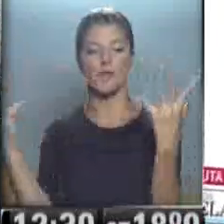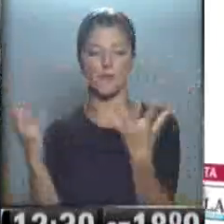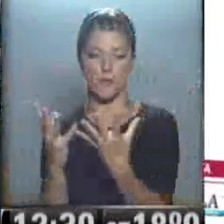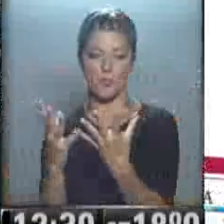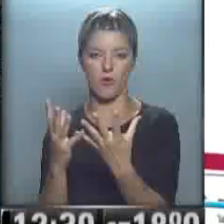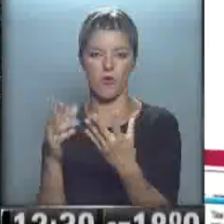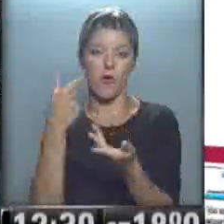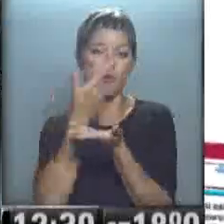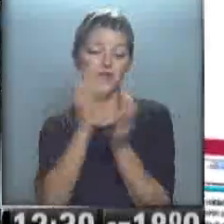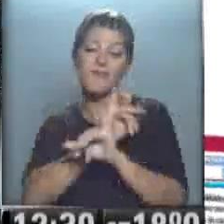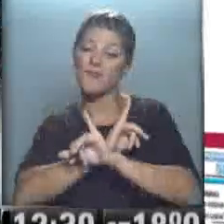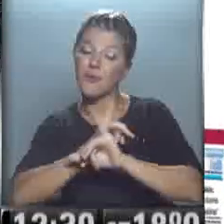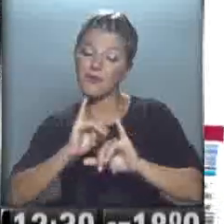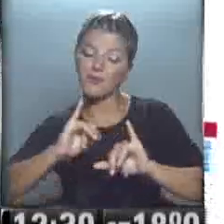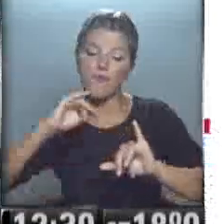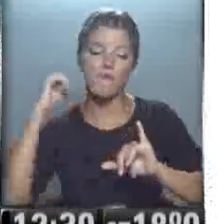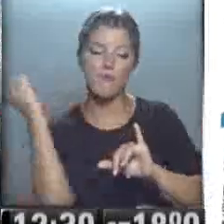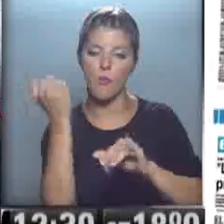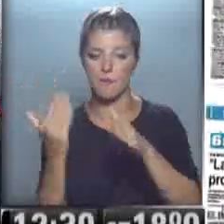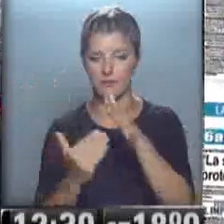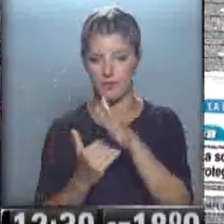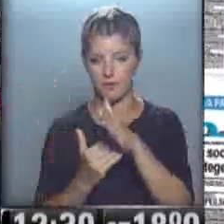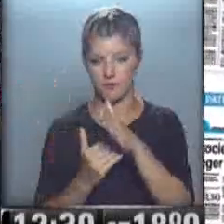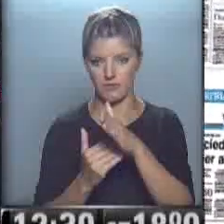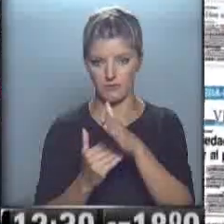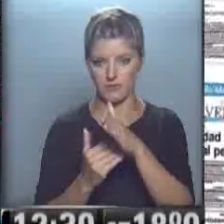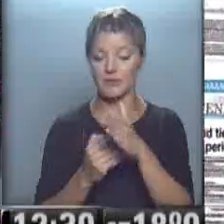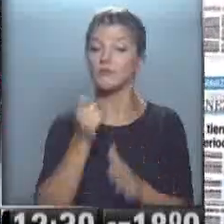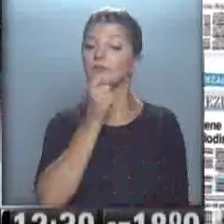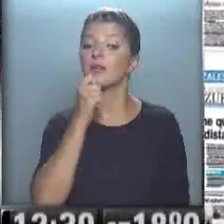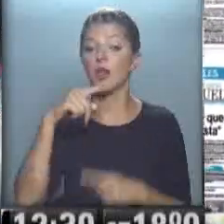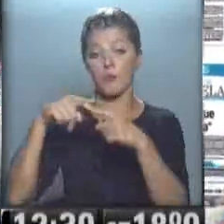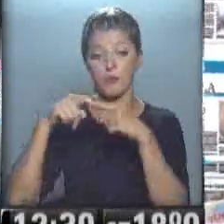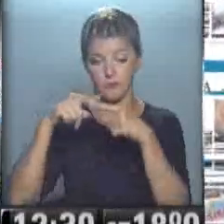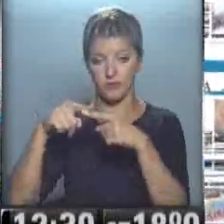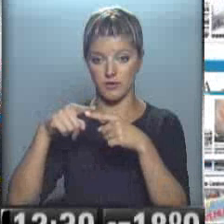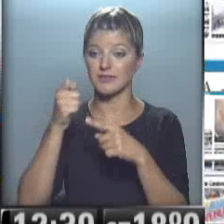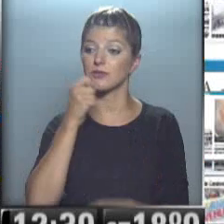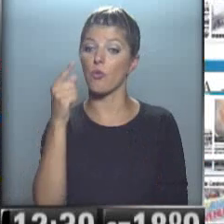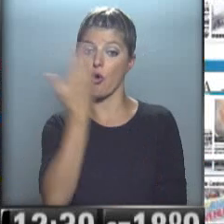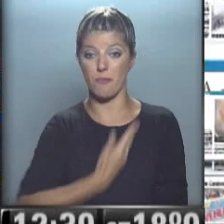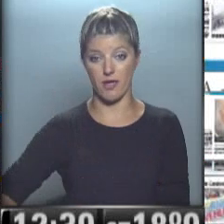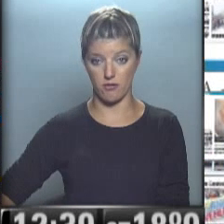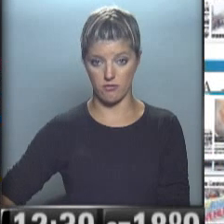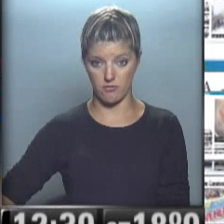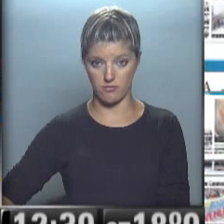información juega un papel relevante en la estabilidad política de una